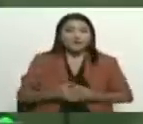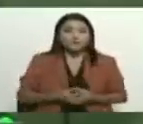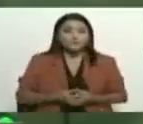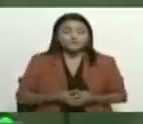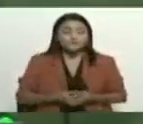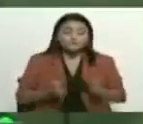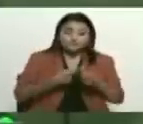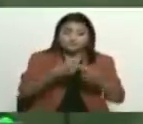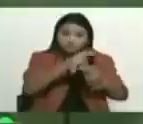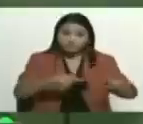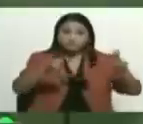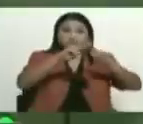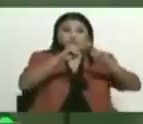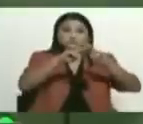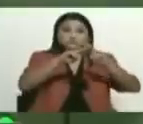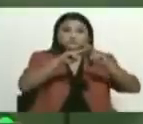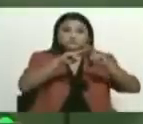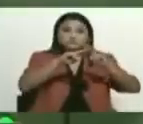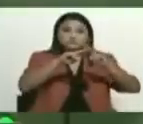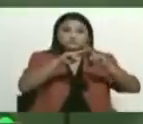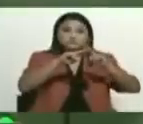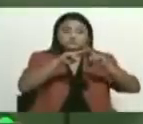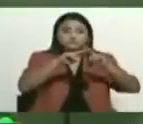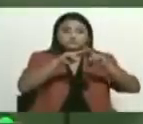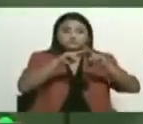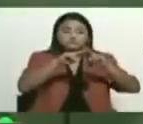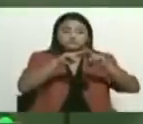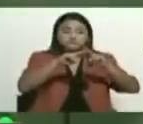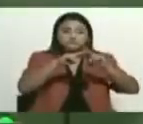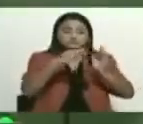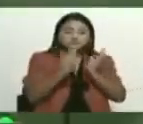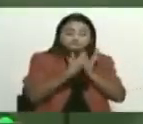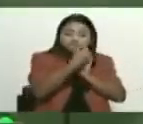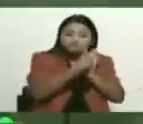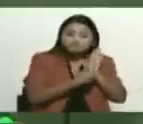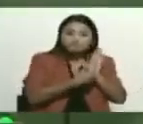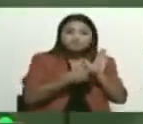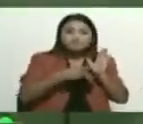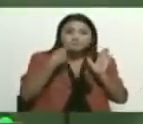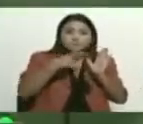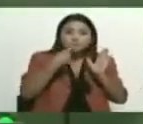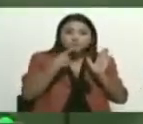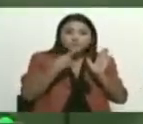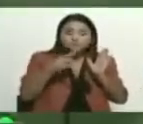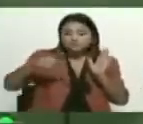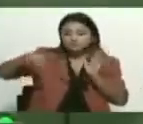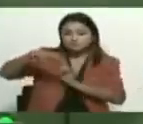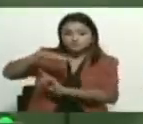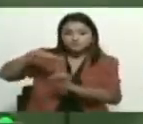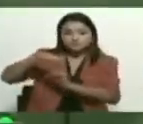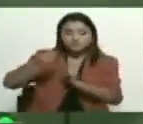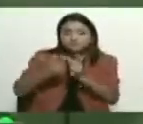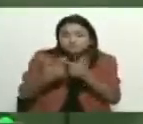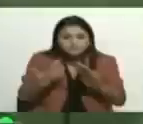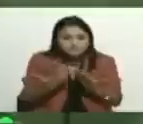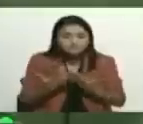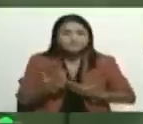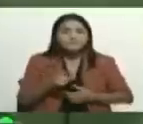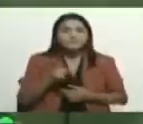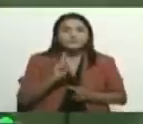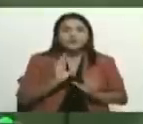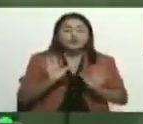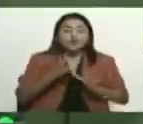Asamblea General pretenda desconocer en sus documentos políticos tal oprobio, razón por la cual